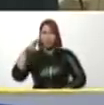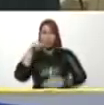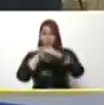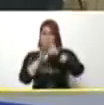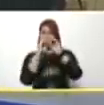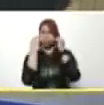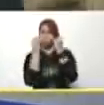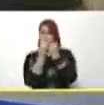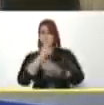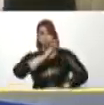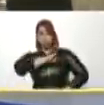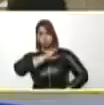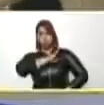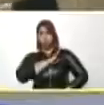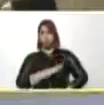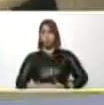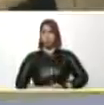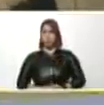despacho,